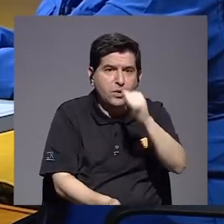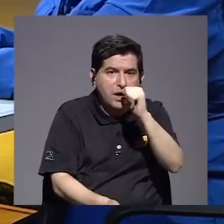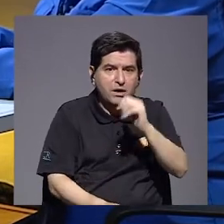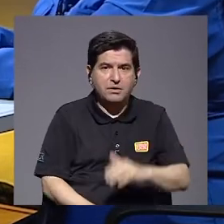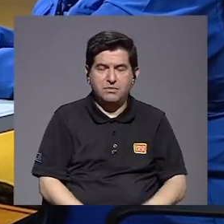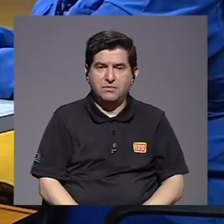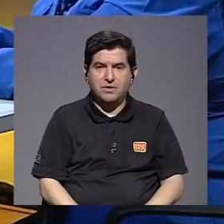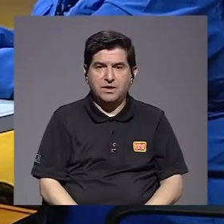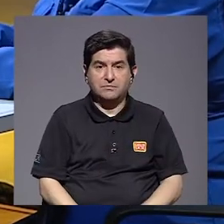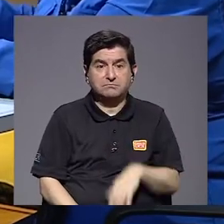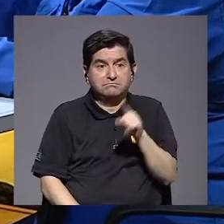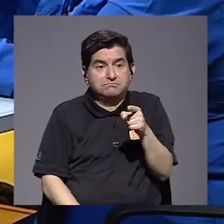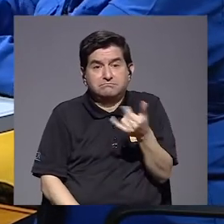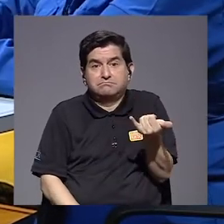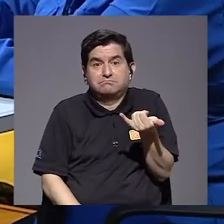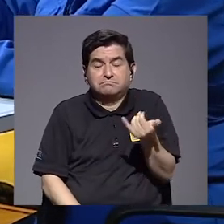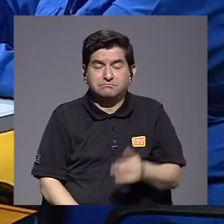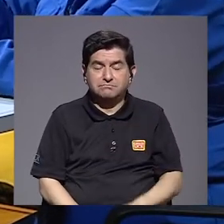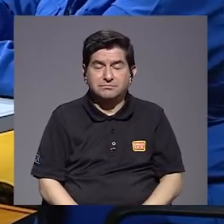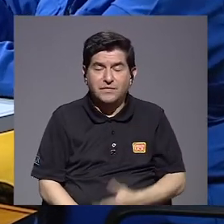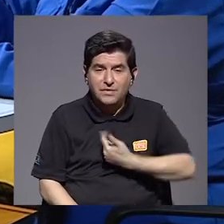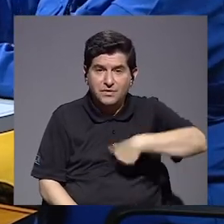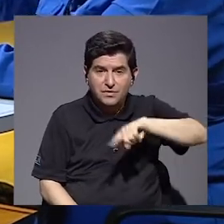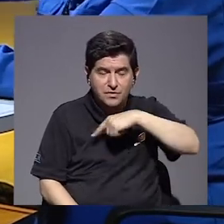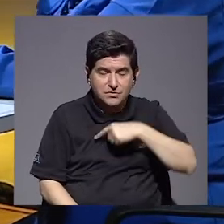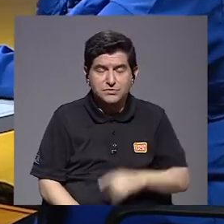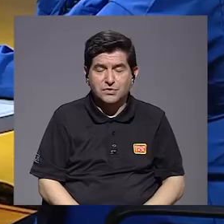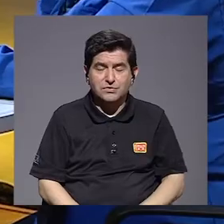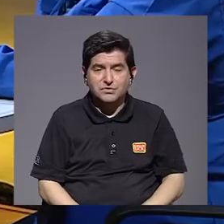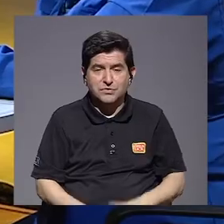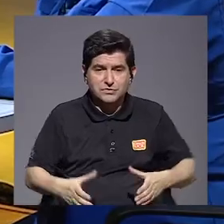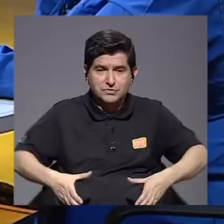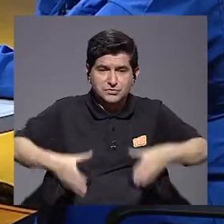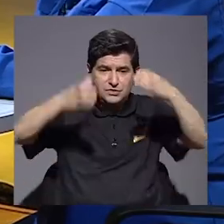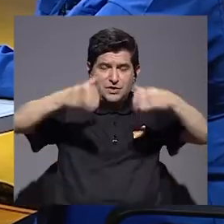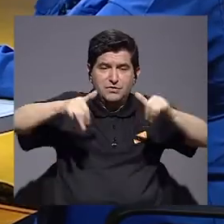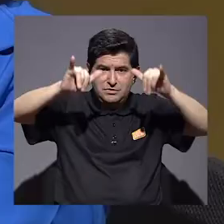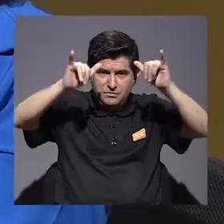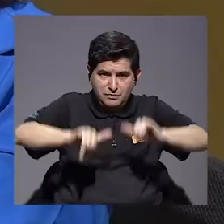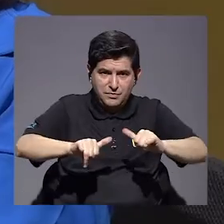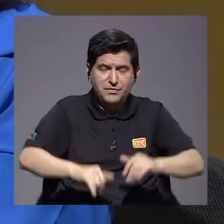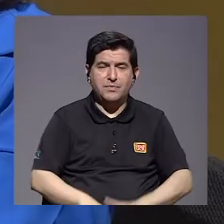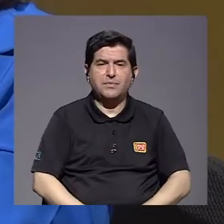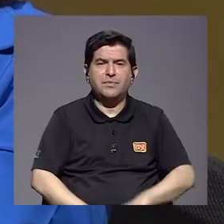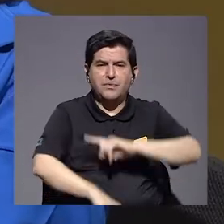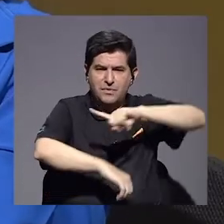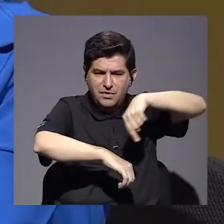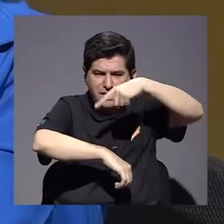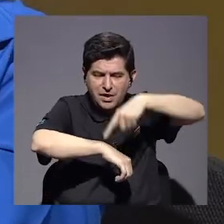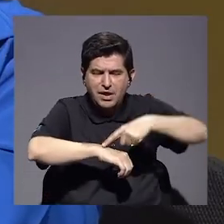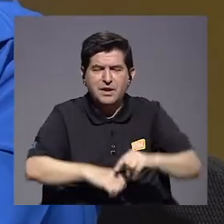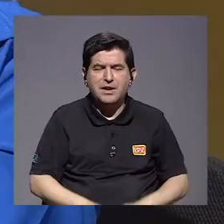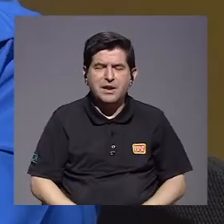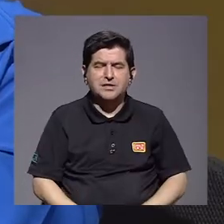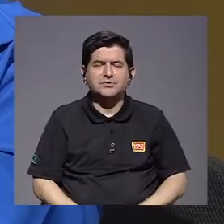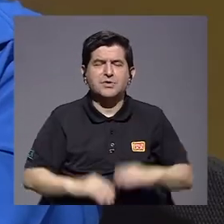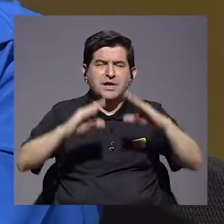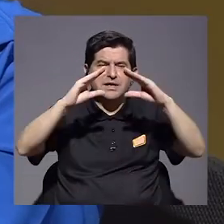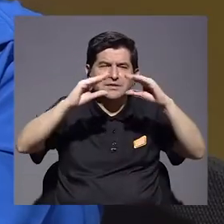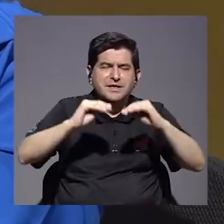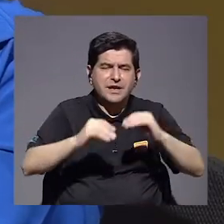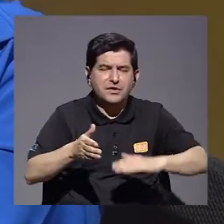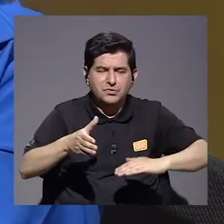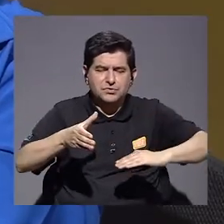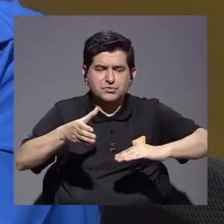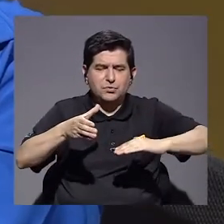agua, estoy de acuerdo. Entonces, nosotros lo que hacemos es que en los tanques logramos almacenar. En las horas de almacenamiento son las horas